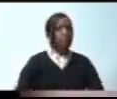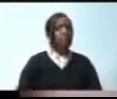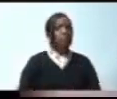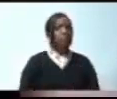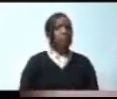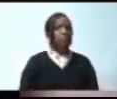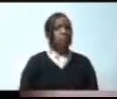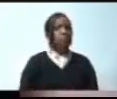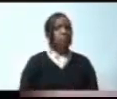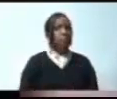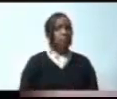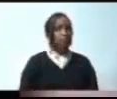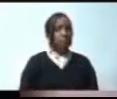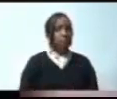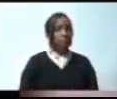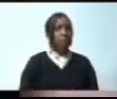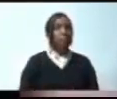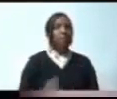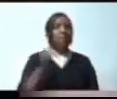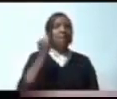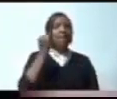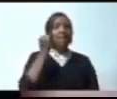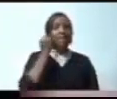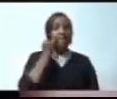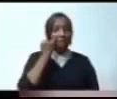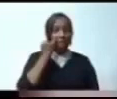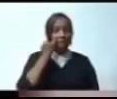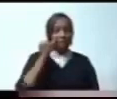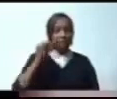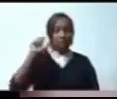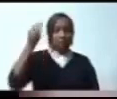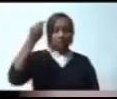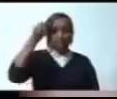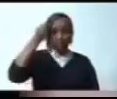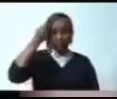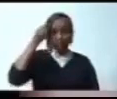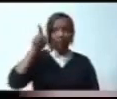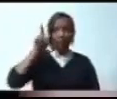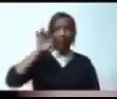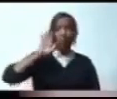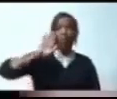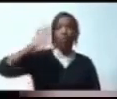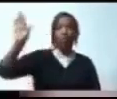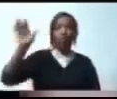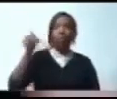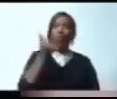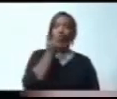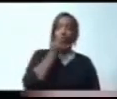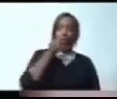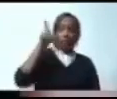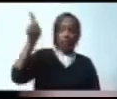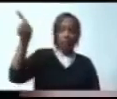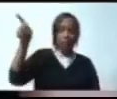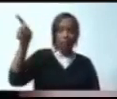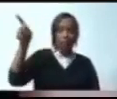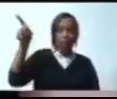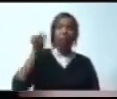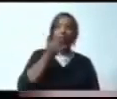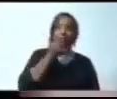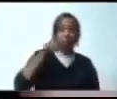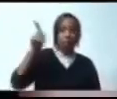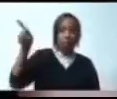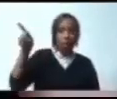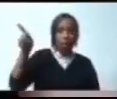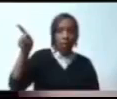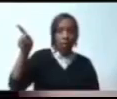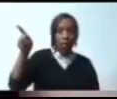si el gobierno está equivocado, que está gastando millones para dejar ver que no está equivocado, para que la gente crea eso. Si